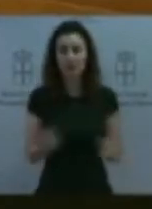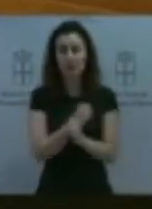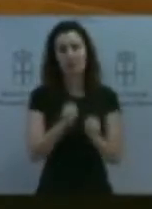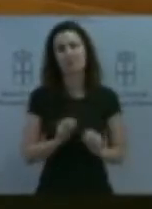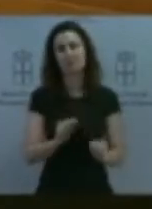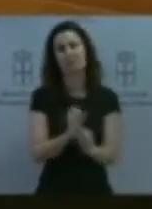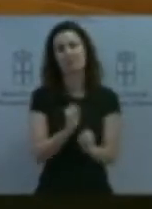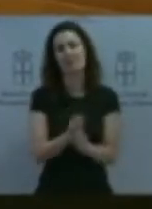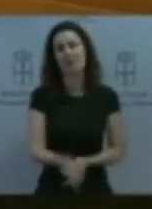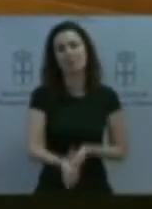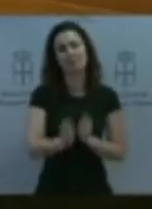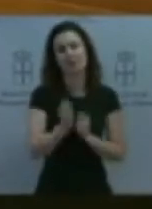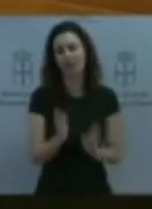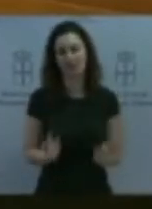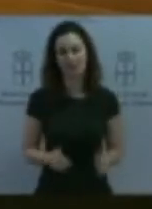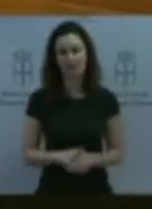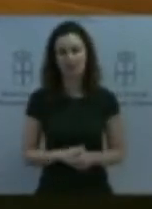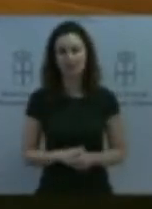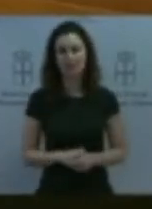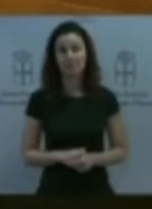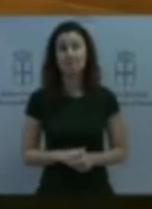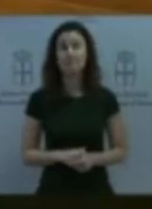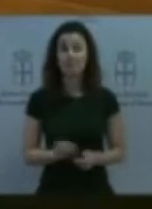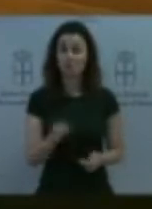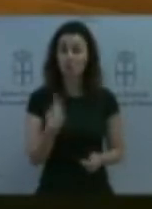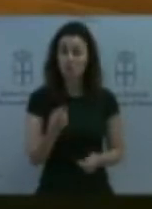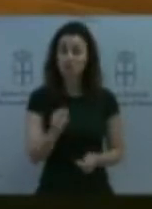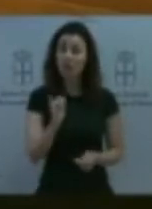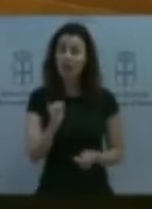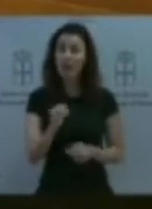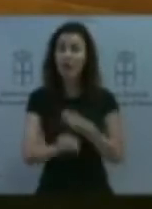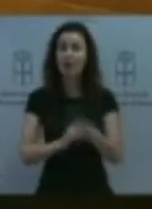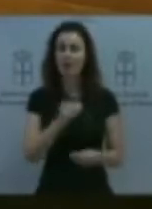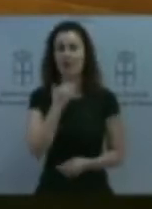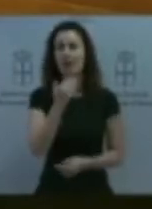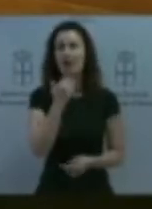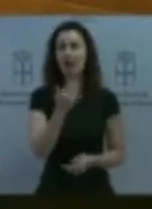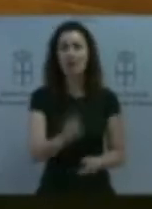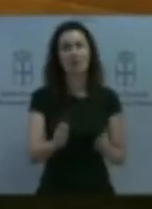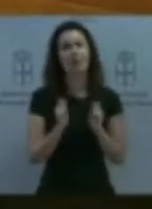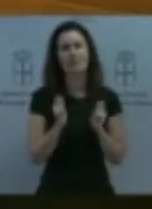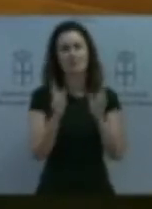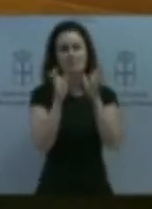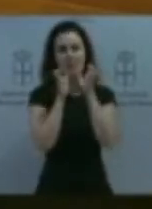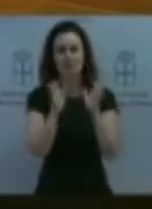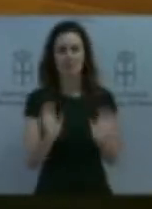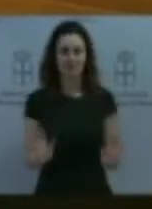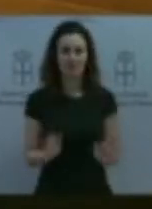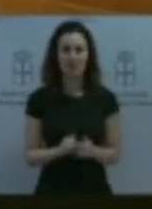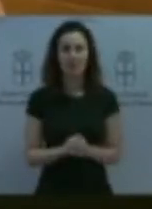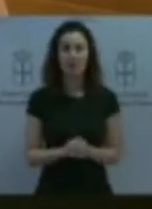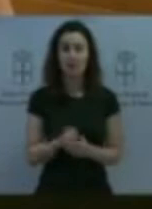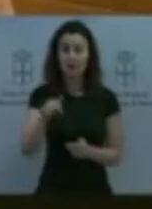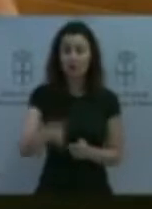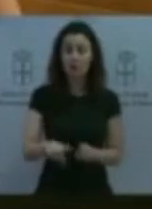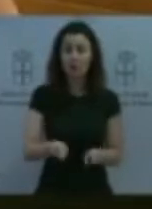Es decir, estamos haciendo algo que nos va a venir fatal mañana. Y esto es, hoy que estábamos filmográficas, esto es como el día de la marmota. Volvemos a repetir